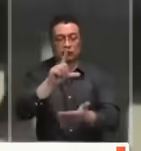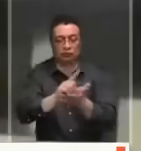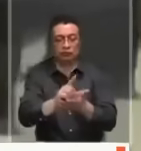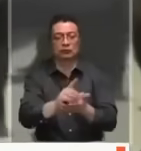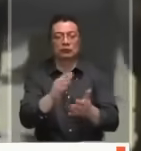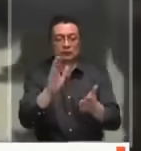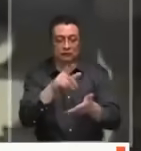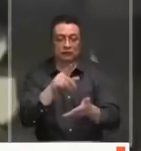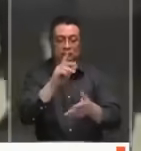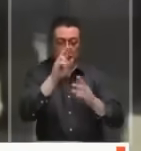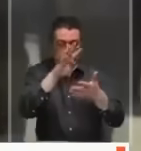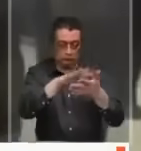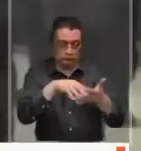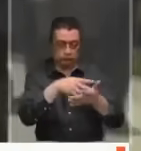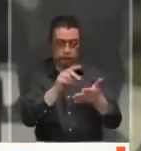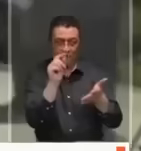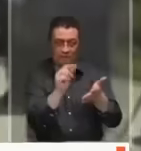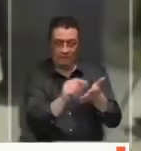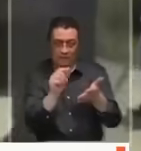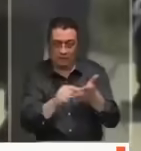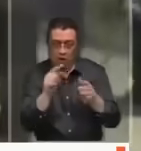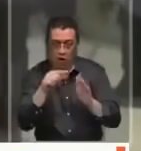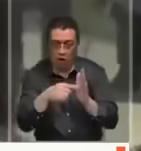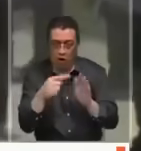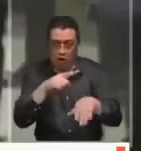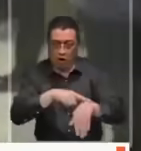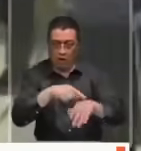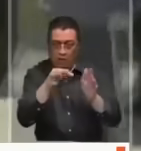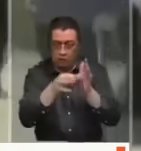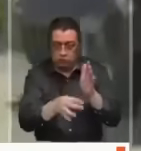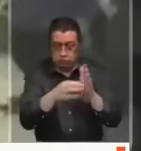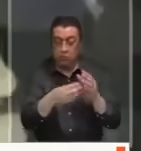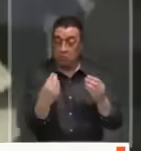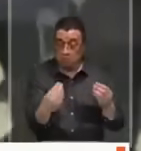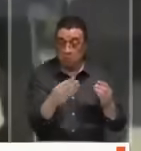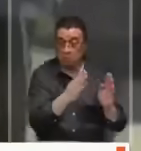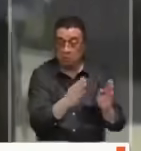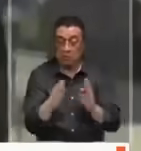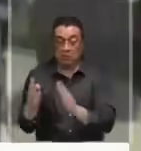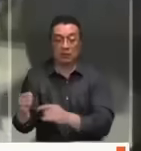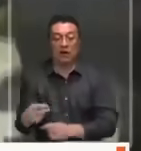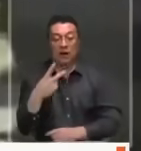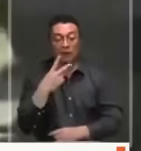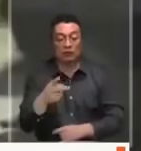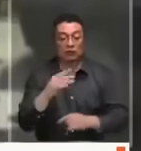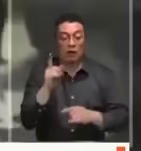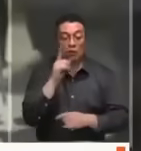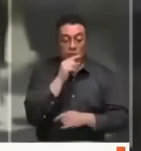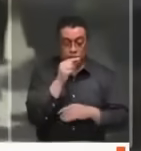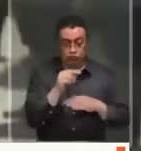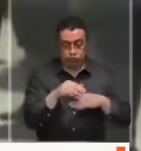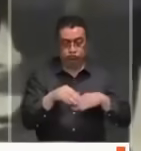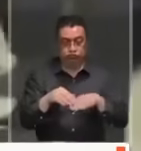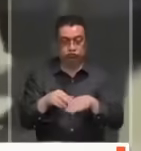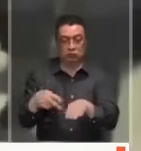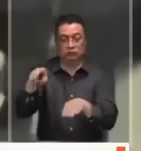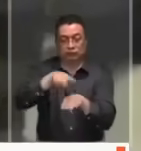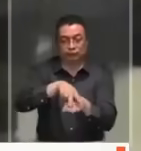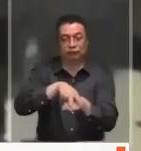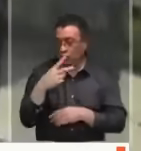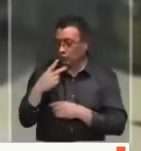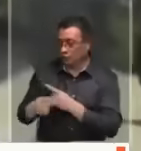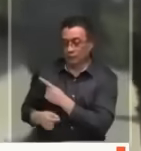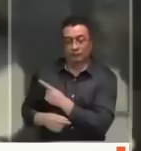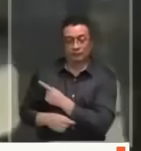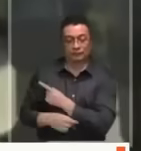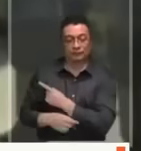como está prevista. Mira, ya está llegando al punto donde está esta carpa dispuesta para esta ceremonia final. Y lo que decíamos, que se